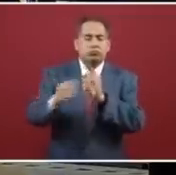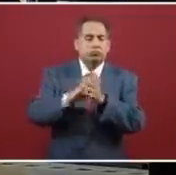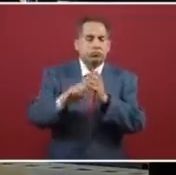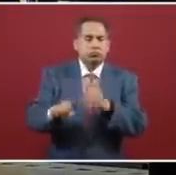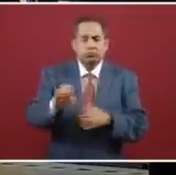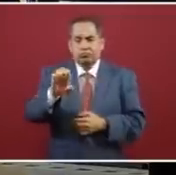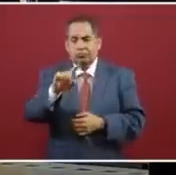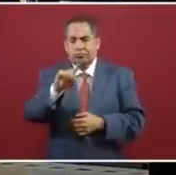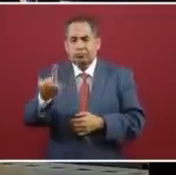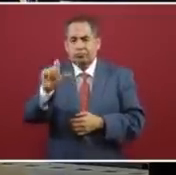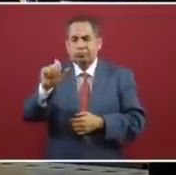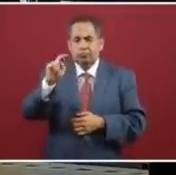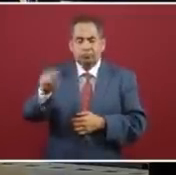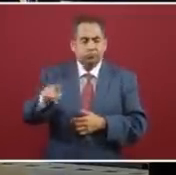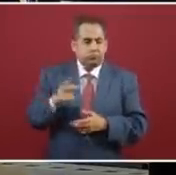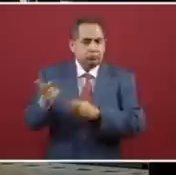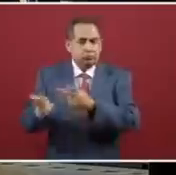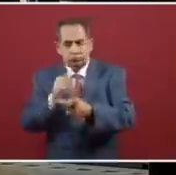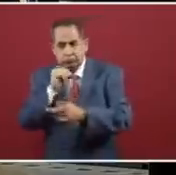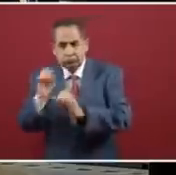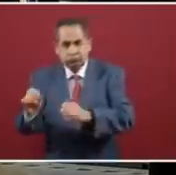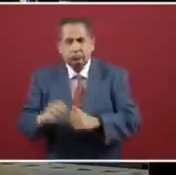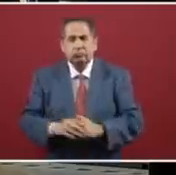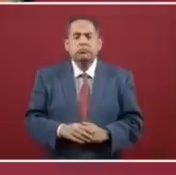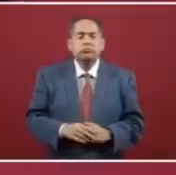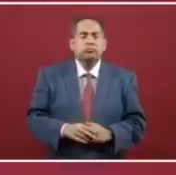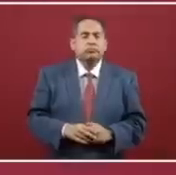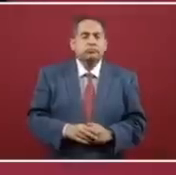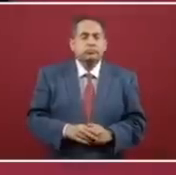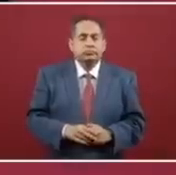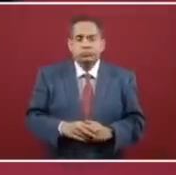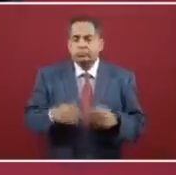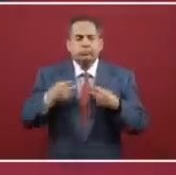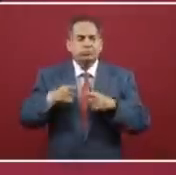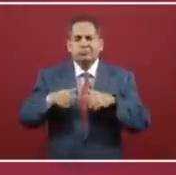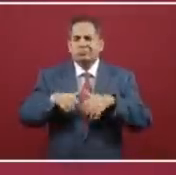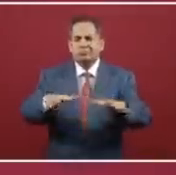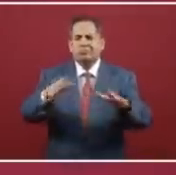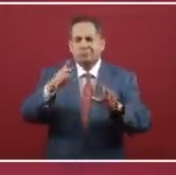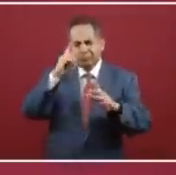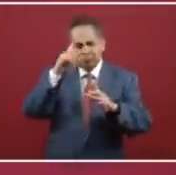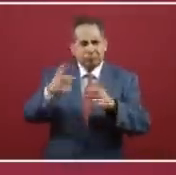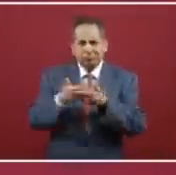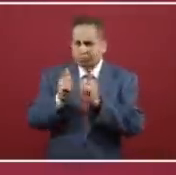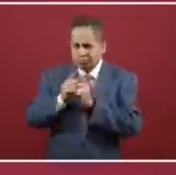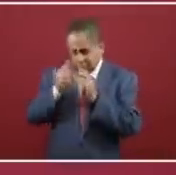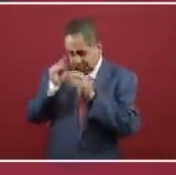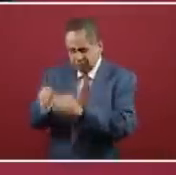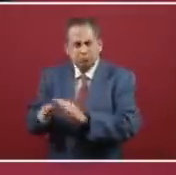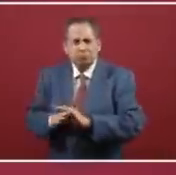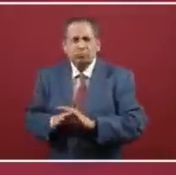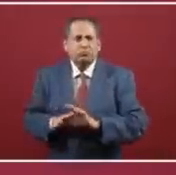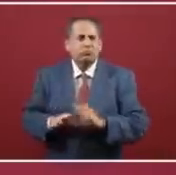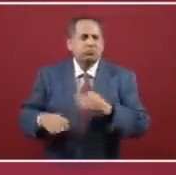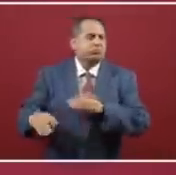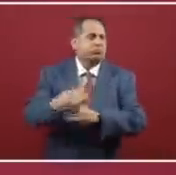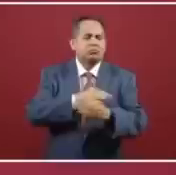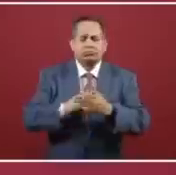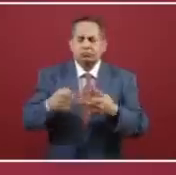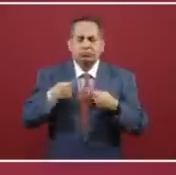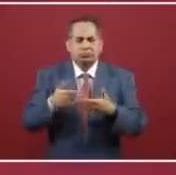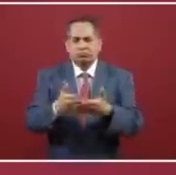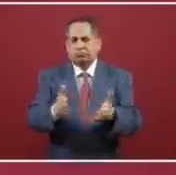ese está ln es que ahí es para todo el pueblo no es por grupo es para todos los